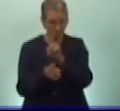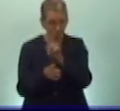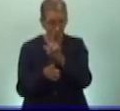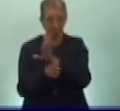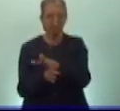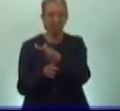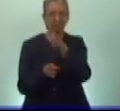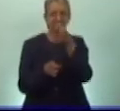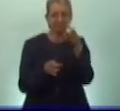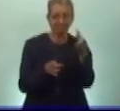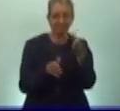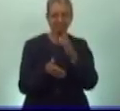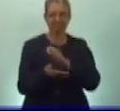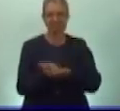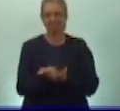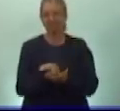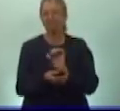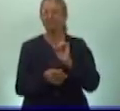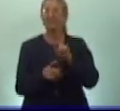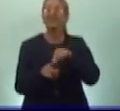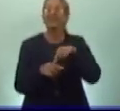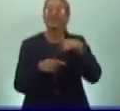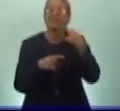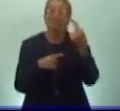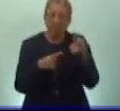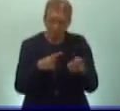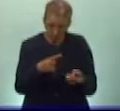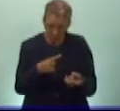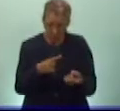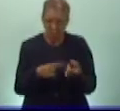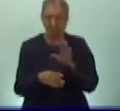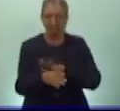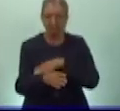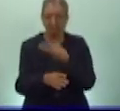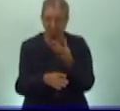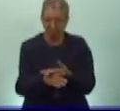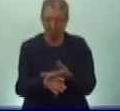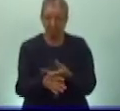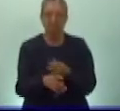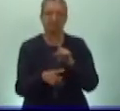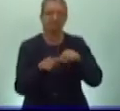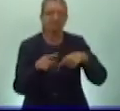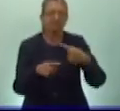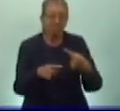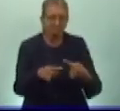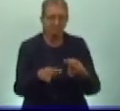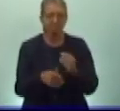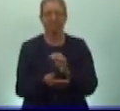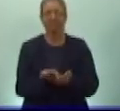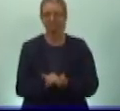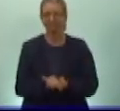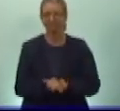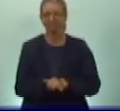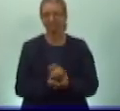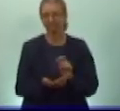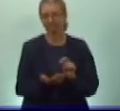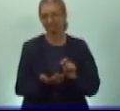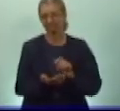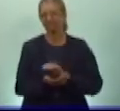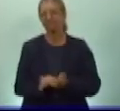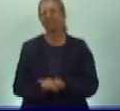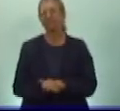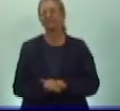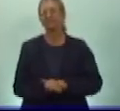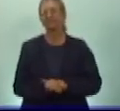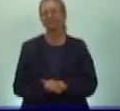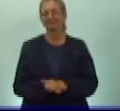sucesor es el número que continúa, ¿no? Que está a continuación de cada uno de ellos. Pues les doy un